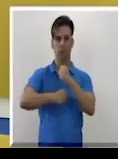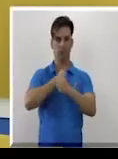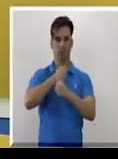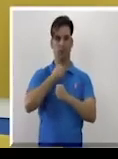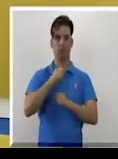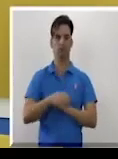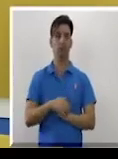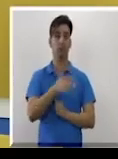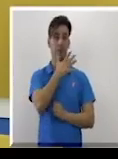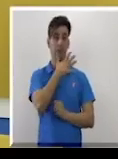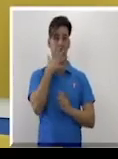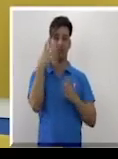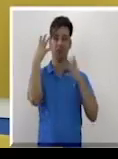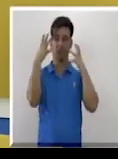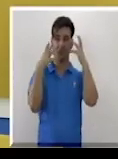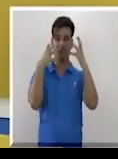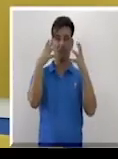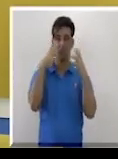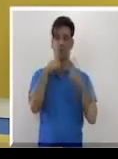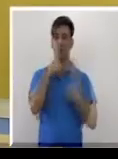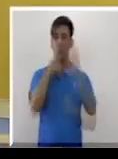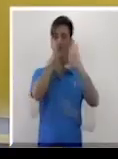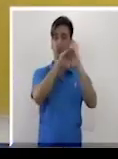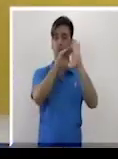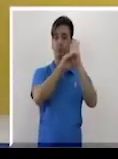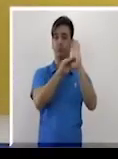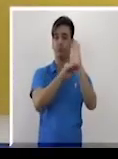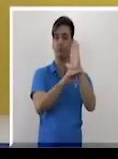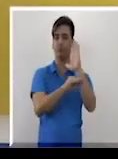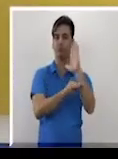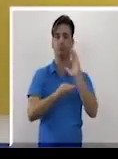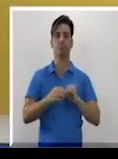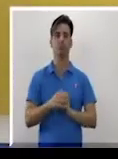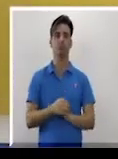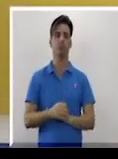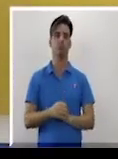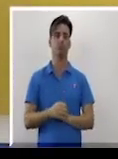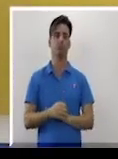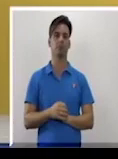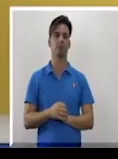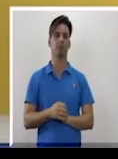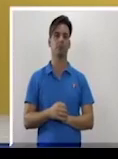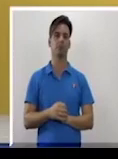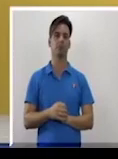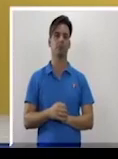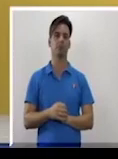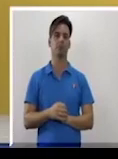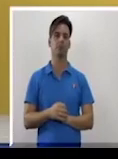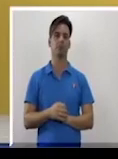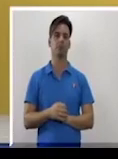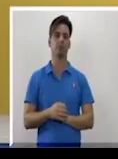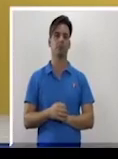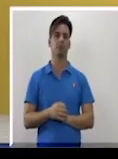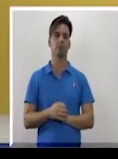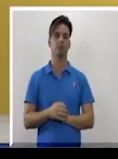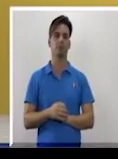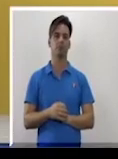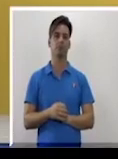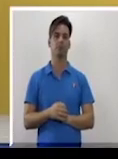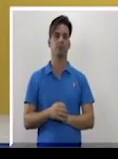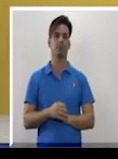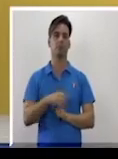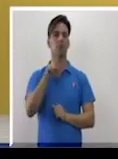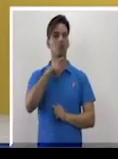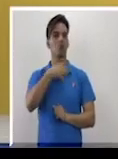Parece complicado el ejercicio, pero no lo es. Lo que pasa es que hay que hacer mucho trabajo aritmético